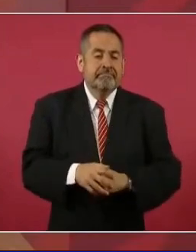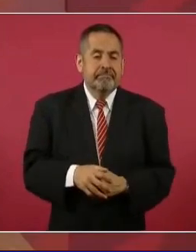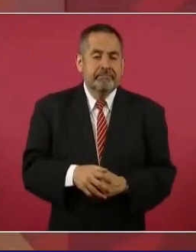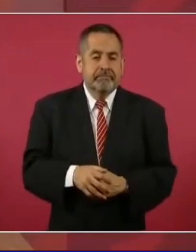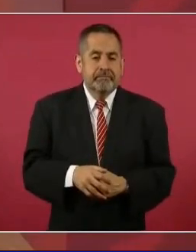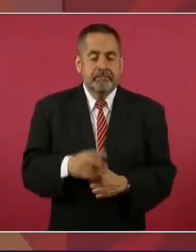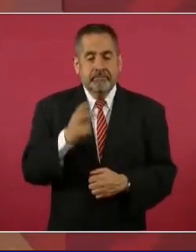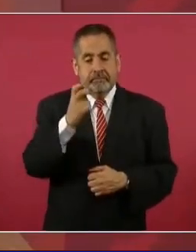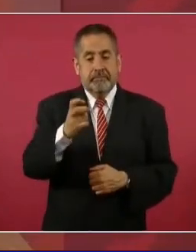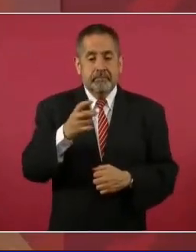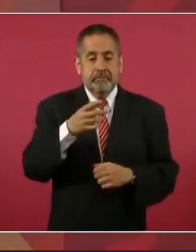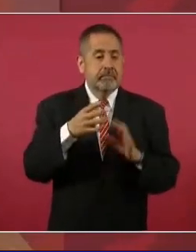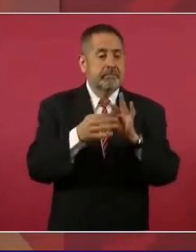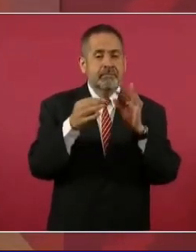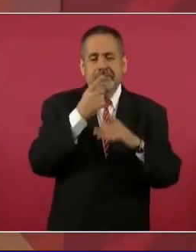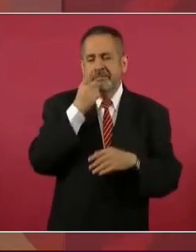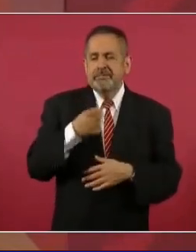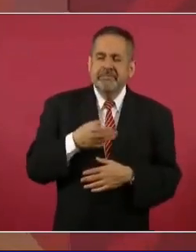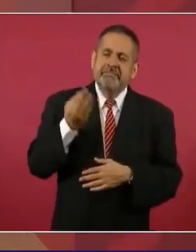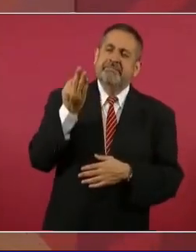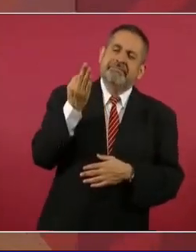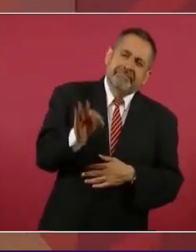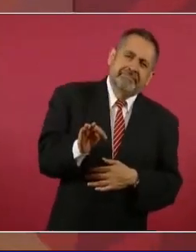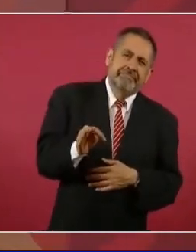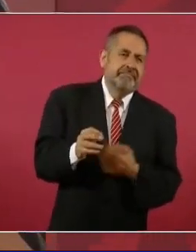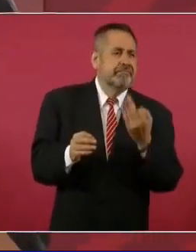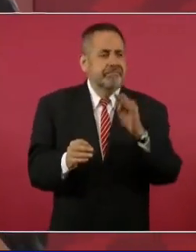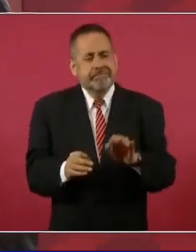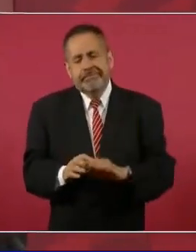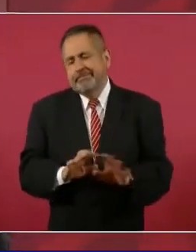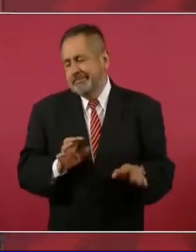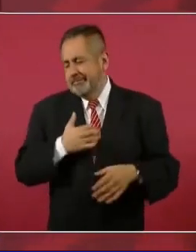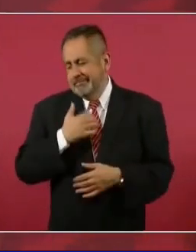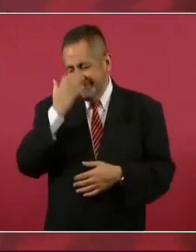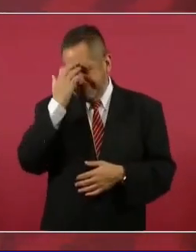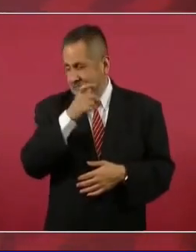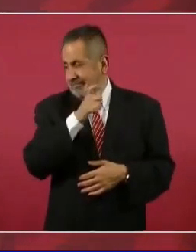por eso cuando se habla de traiciones, que ya